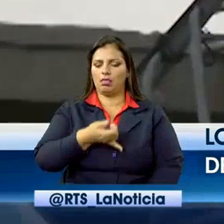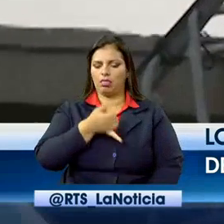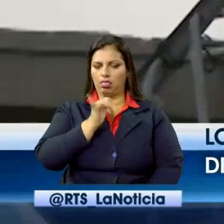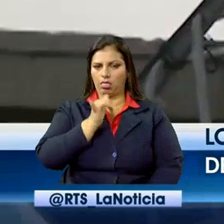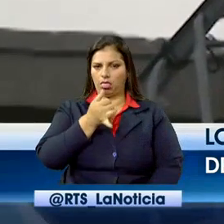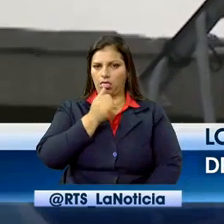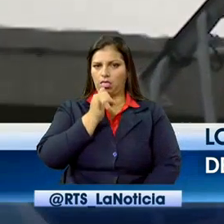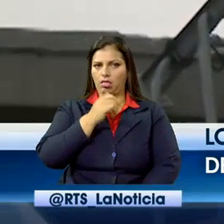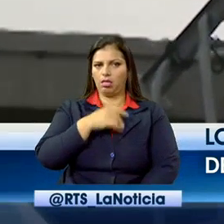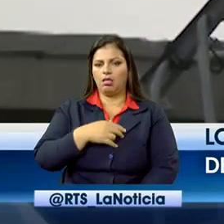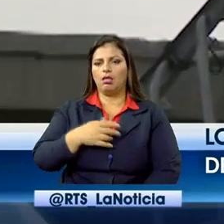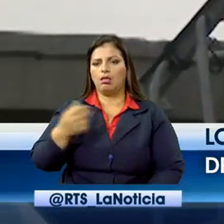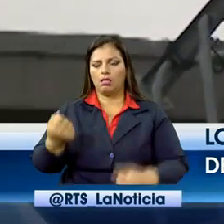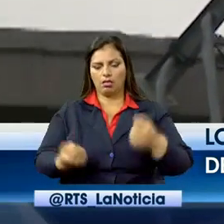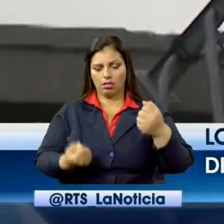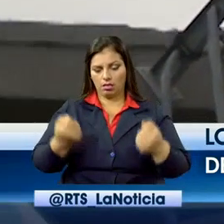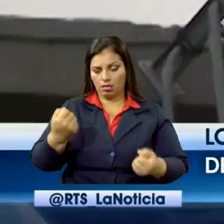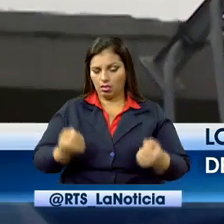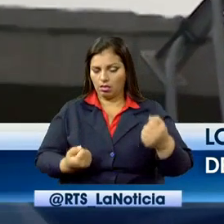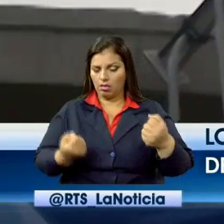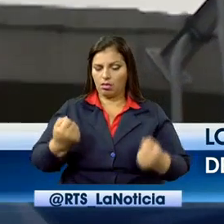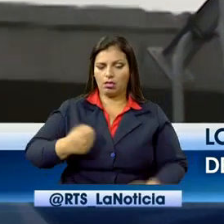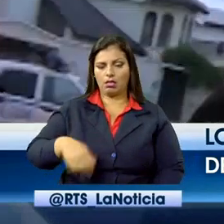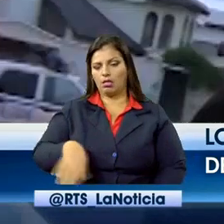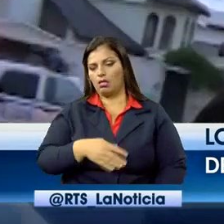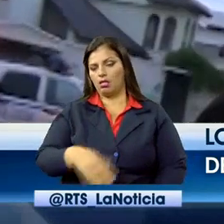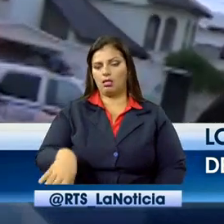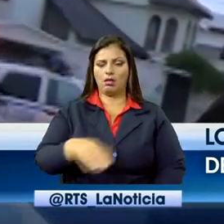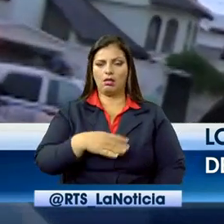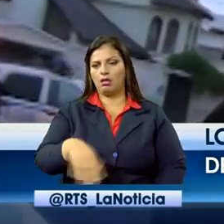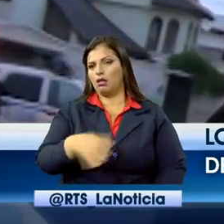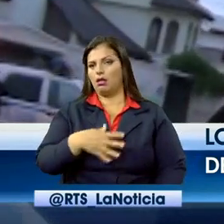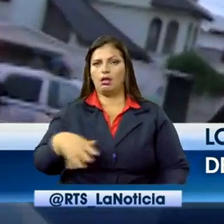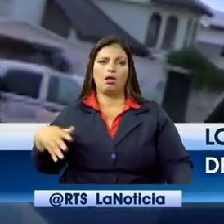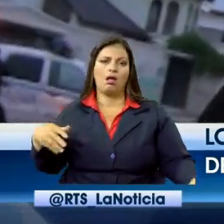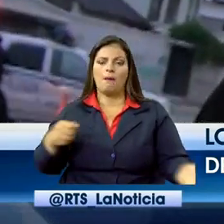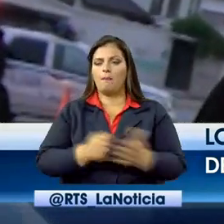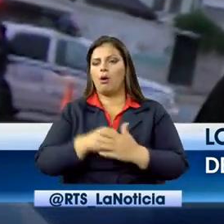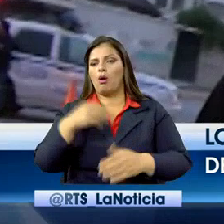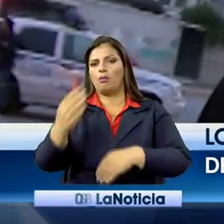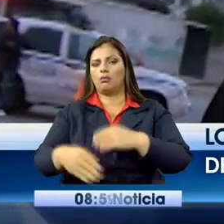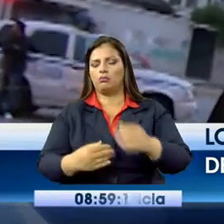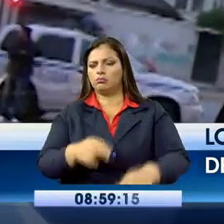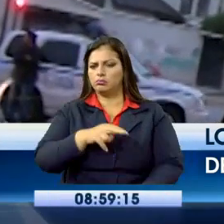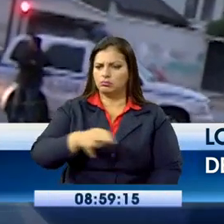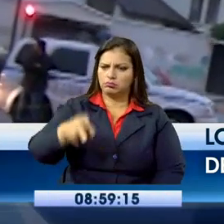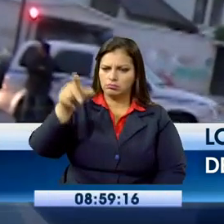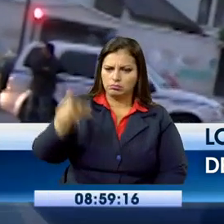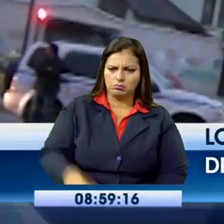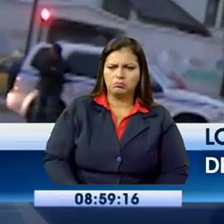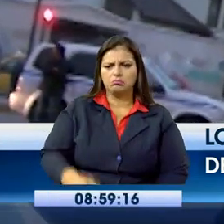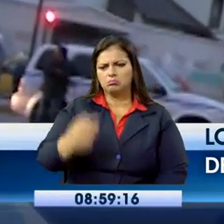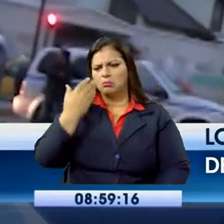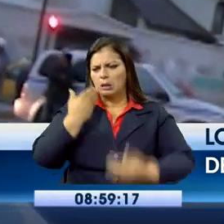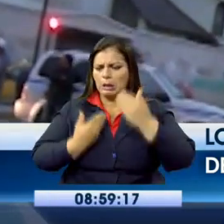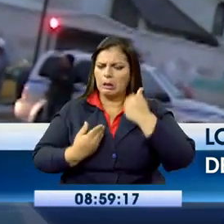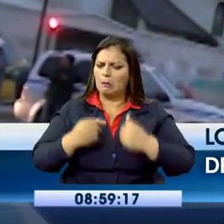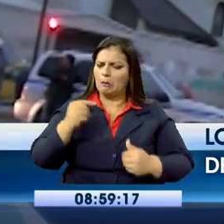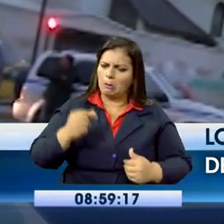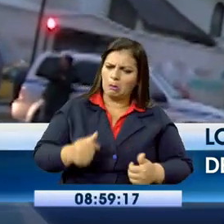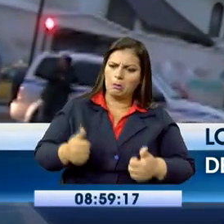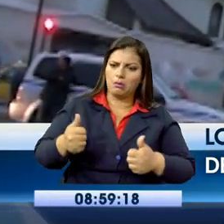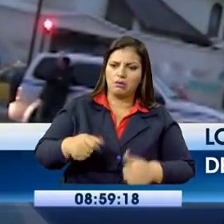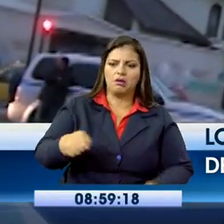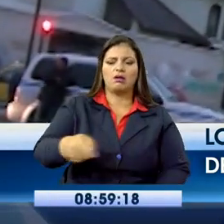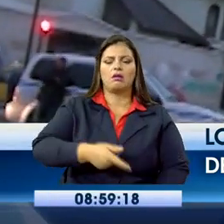las investigaciones determinarán dicha hipótesis. El paciente se encuentra en condiciones estables, pero también hay que tomar en cuenta que el señor